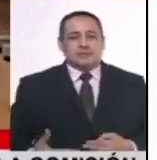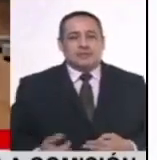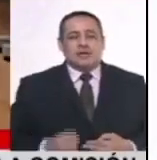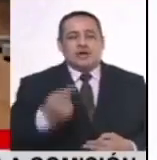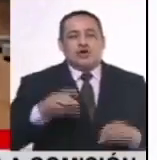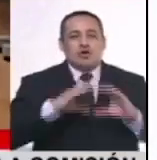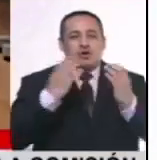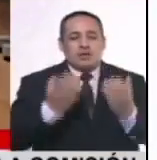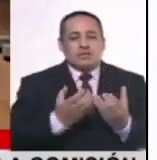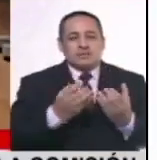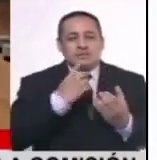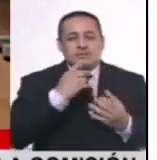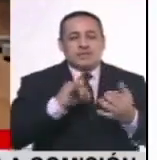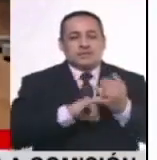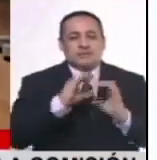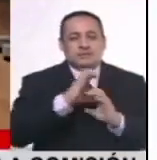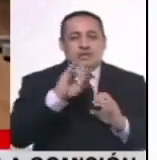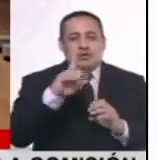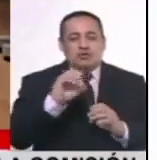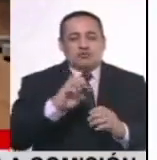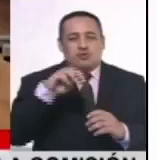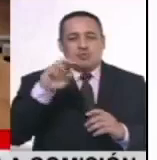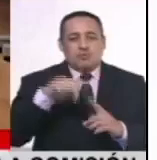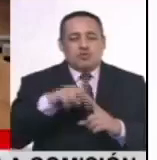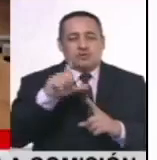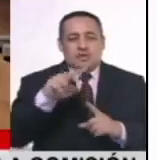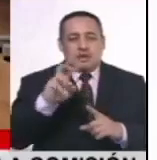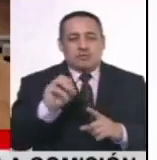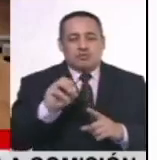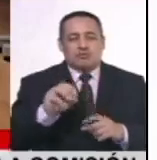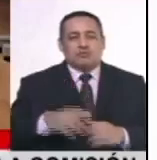al congresista segundo Toribio Montalvo Cubas,